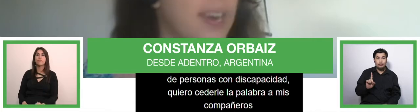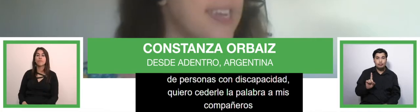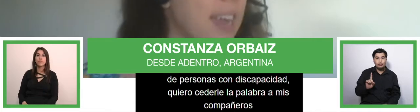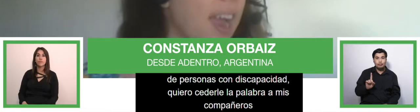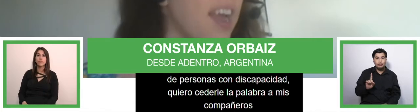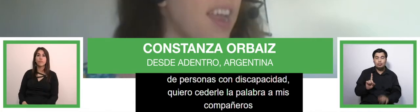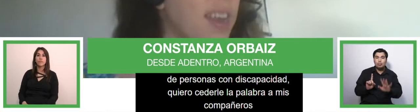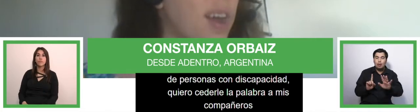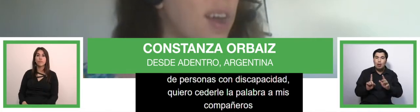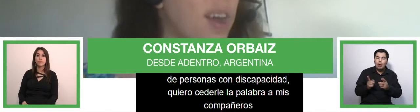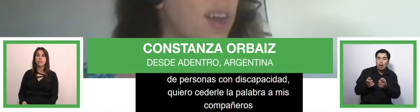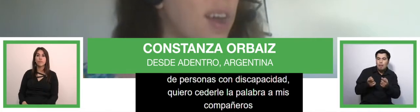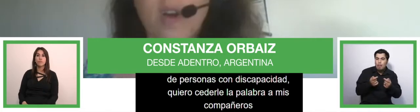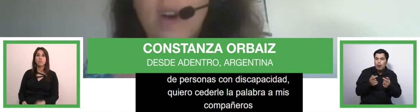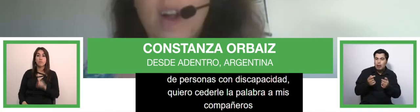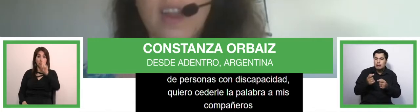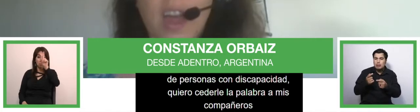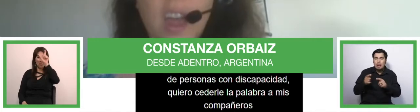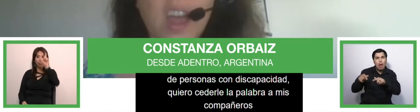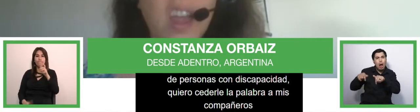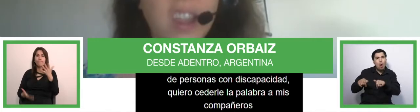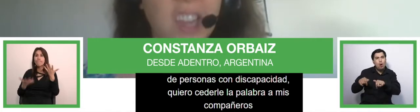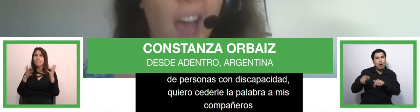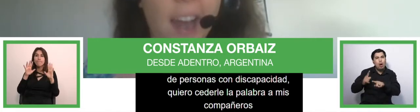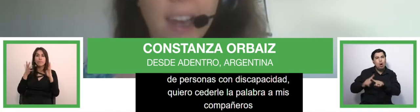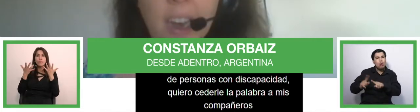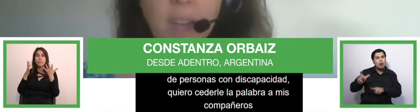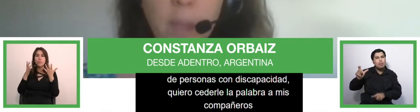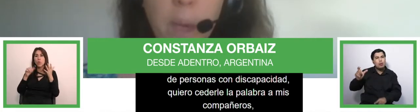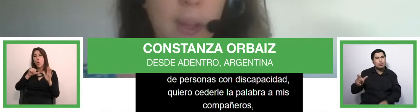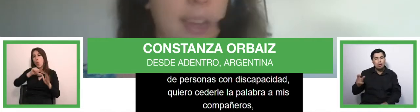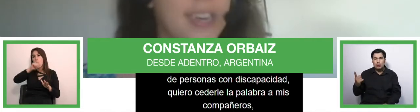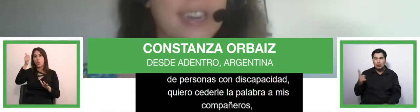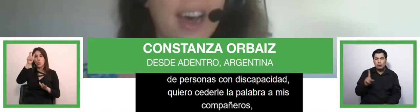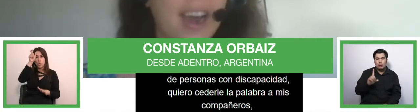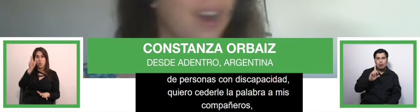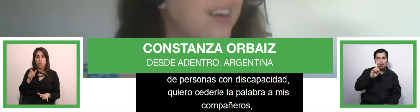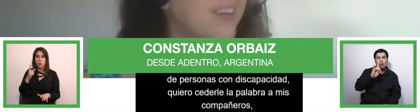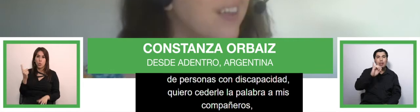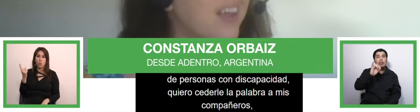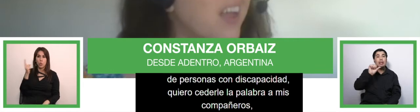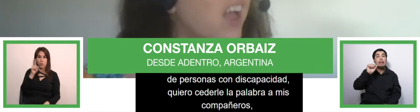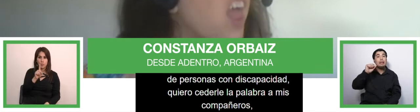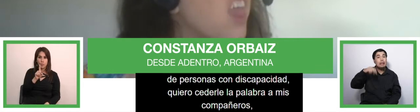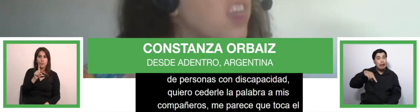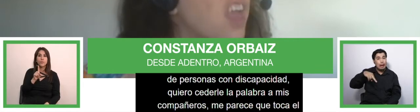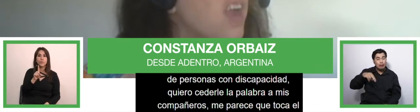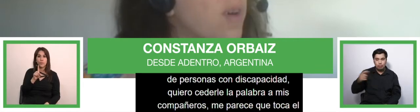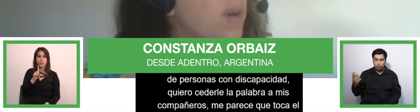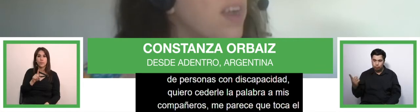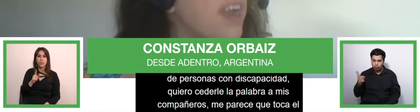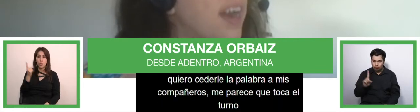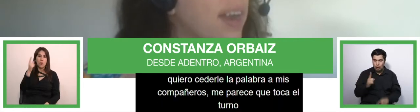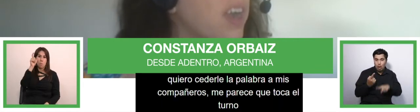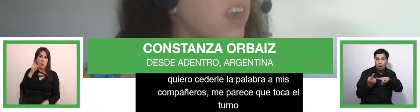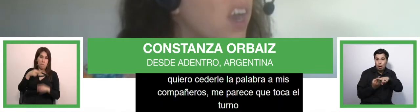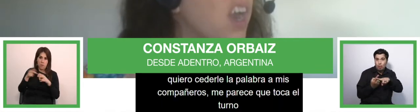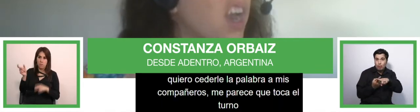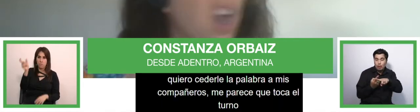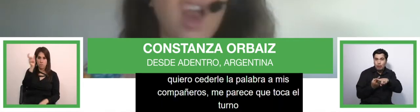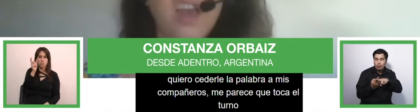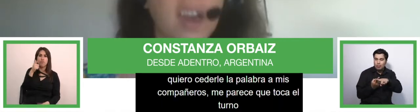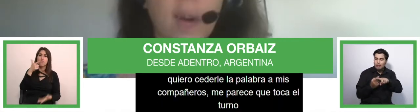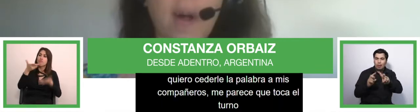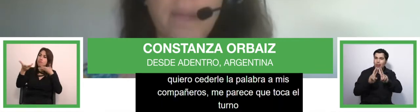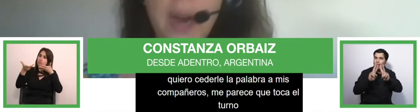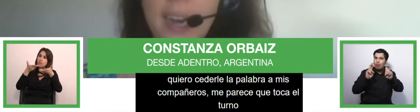Me parece que le toca el turno de Diane, puede ser, de Unión